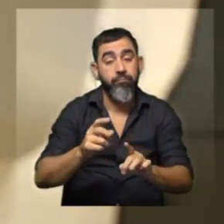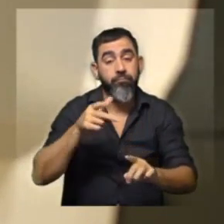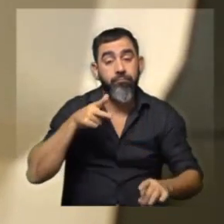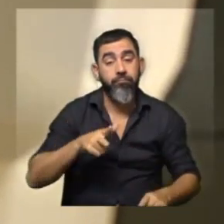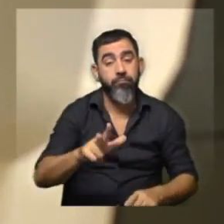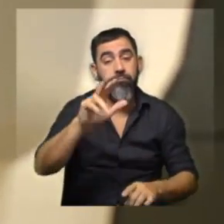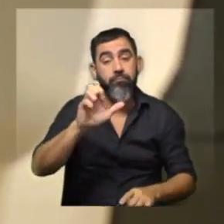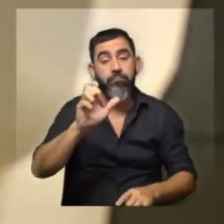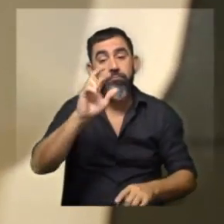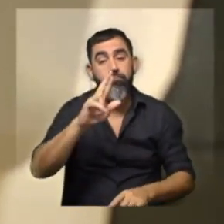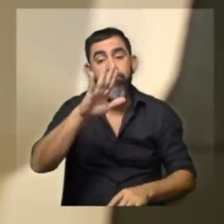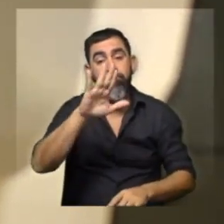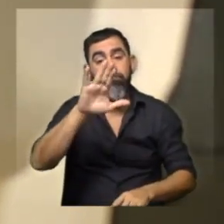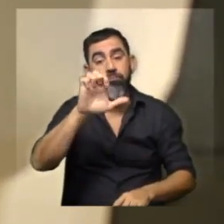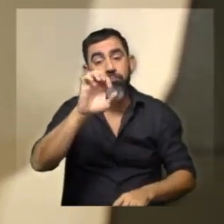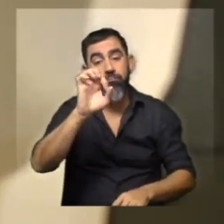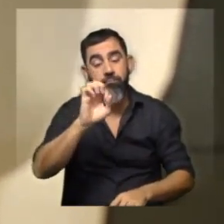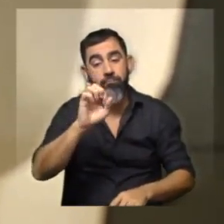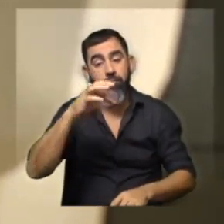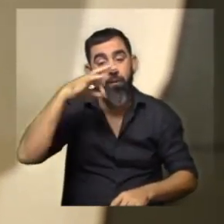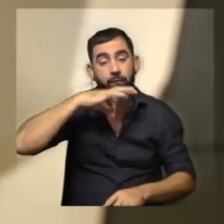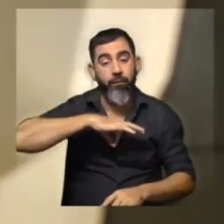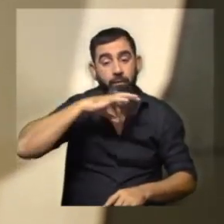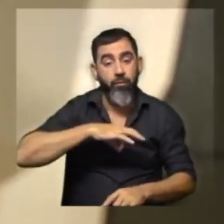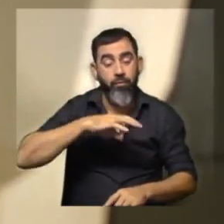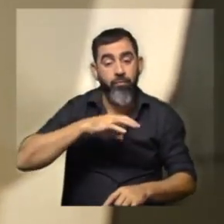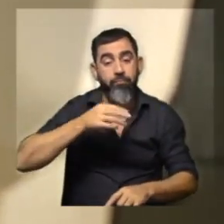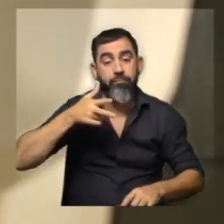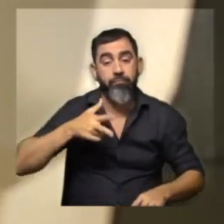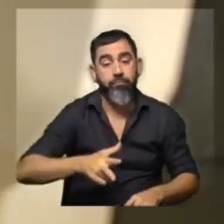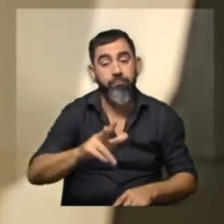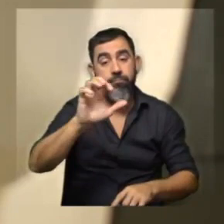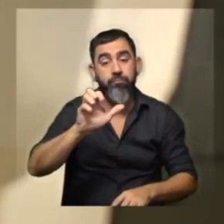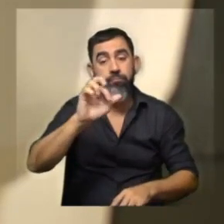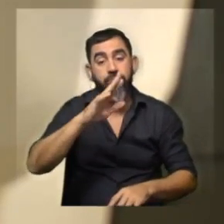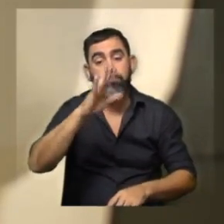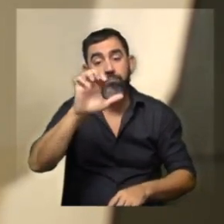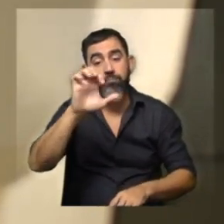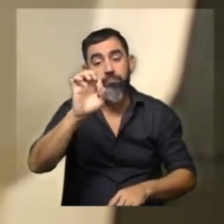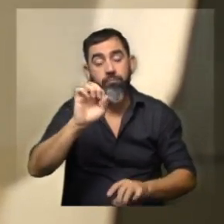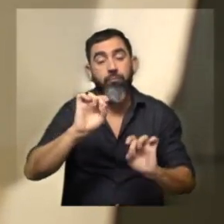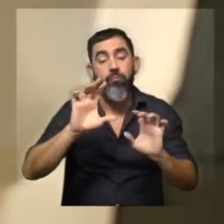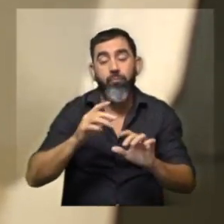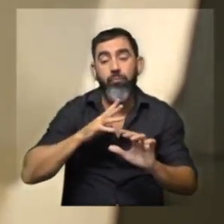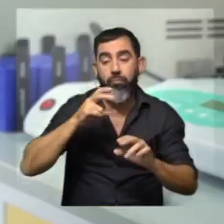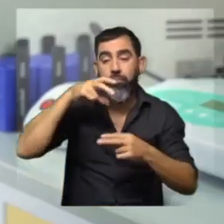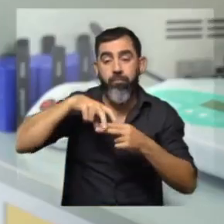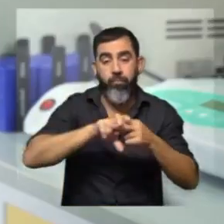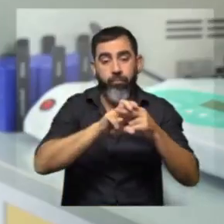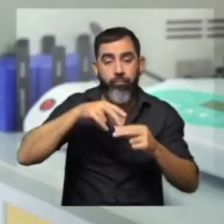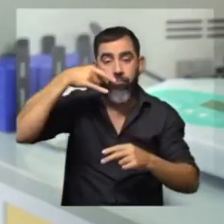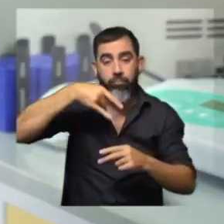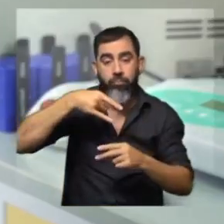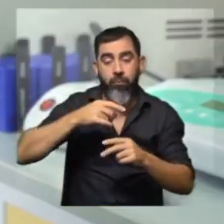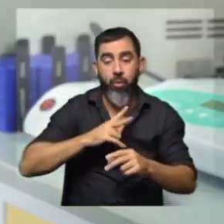virus, que tienen una prevalencia muy alta. Estos herpes no son patogénicos para el humano, son propios de los murciélagos y nos